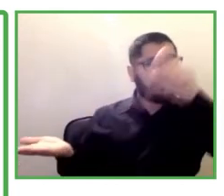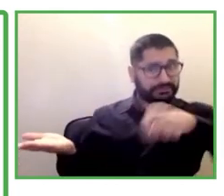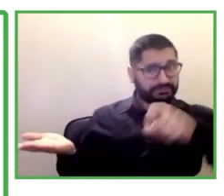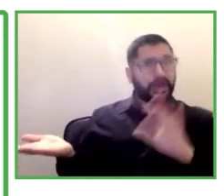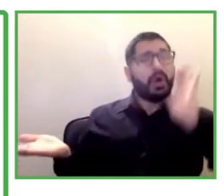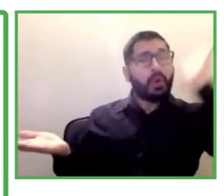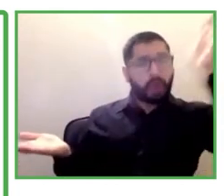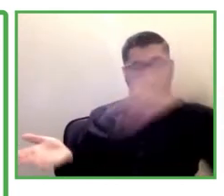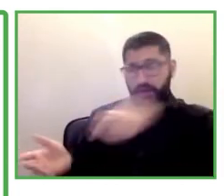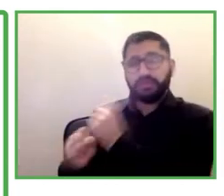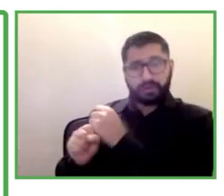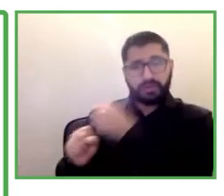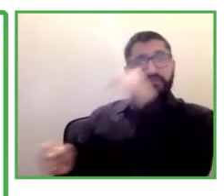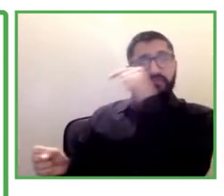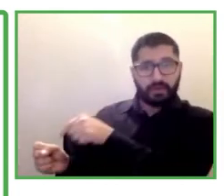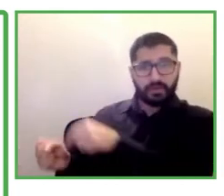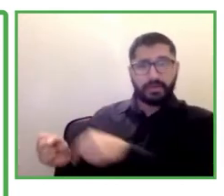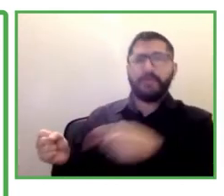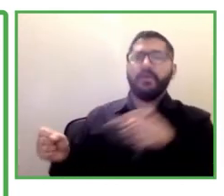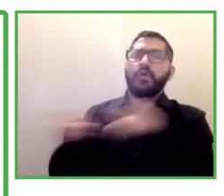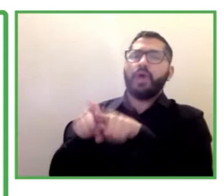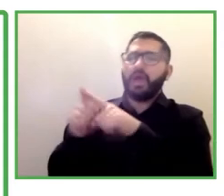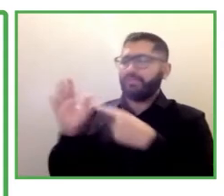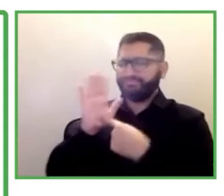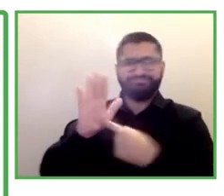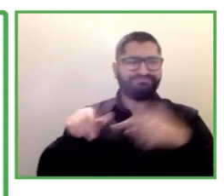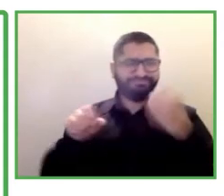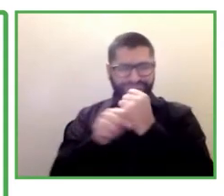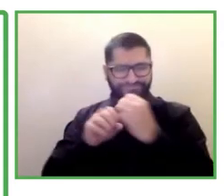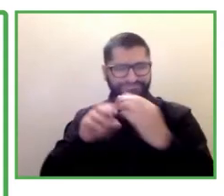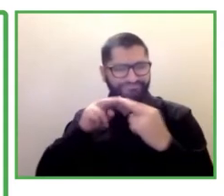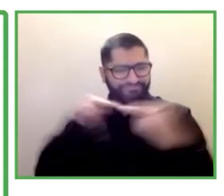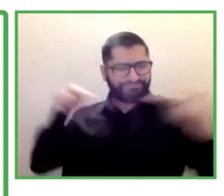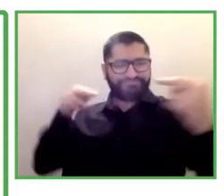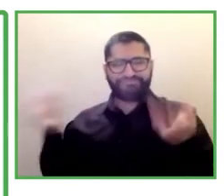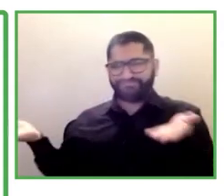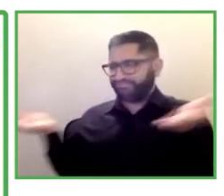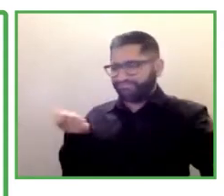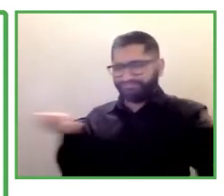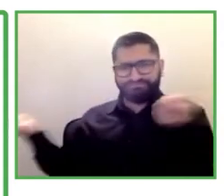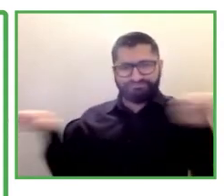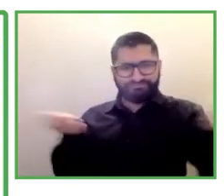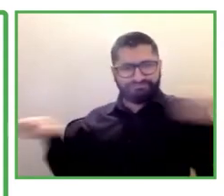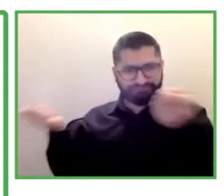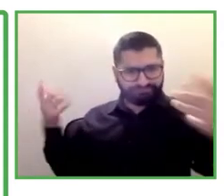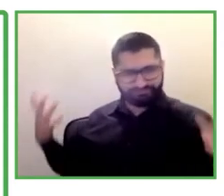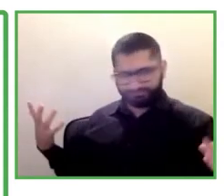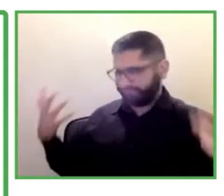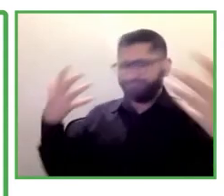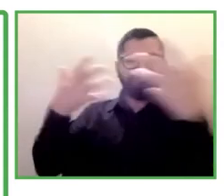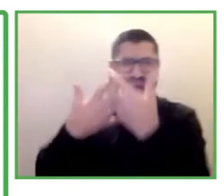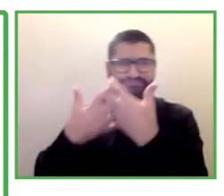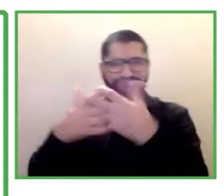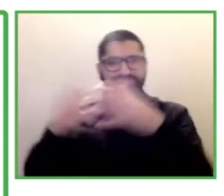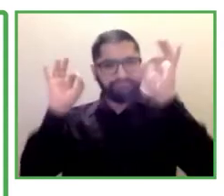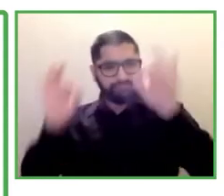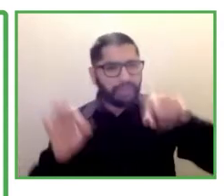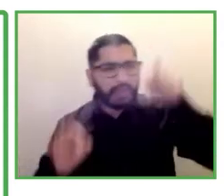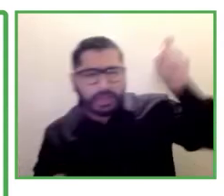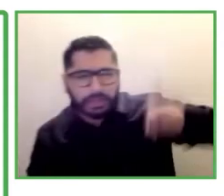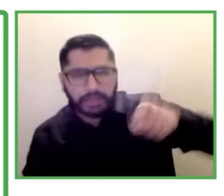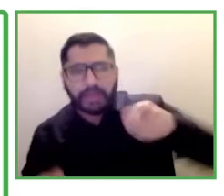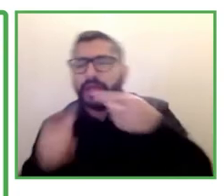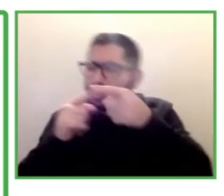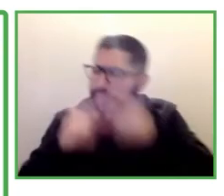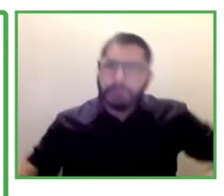importante durante este tiempo que nosotros sigamos con la comunicación, que sigamos estando involucrados con todos nuestros participantes